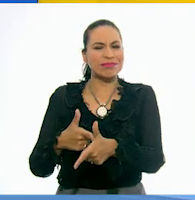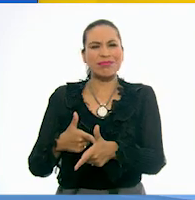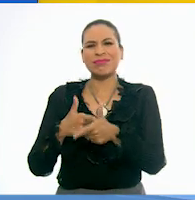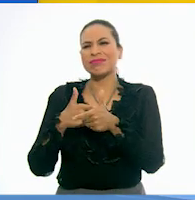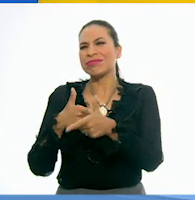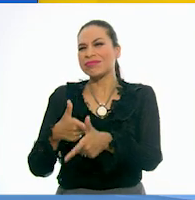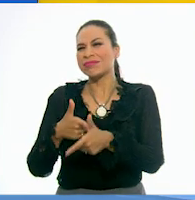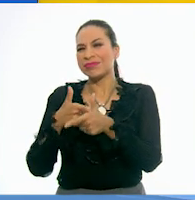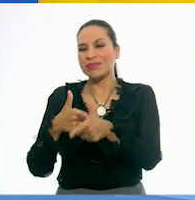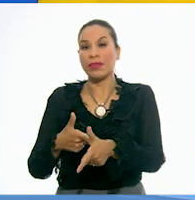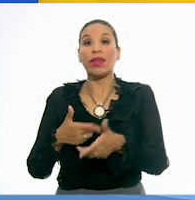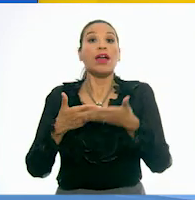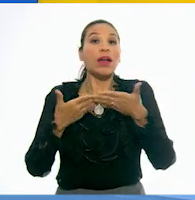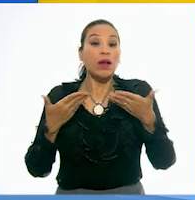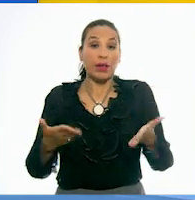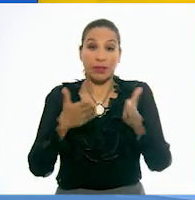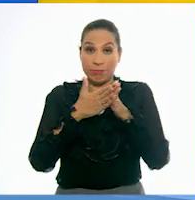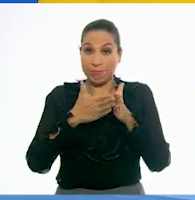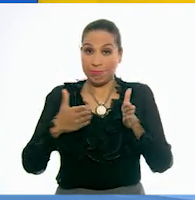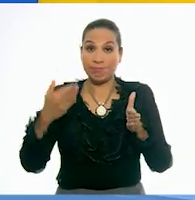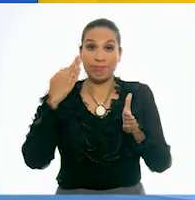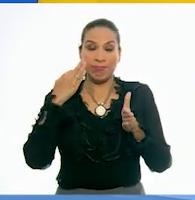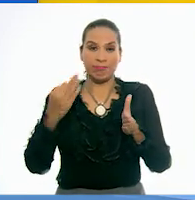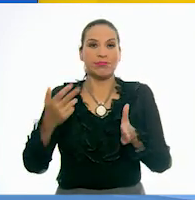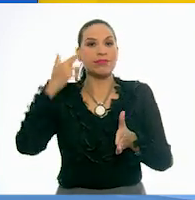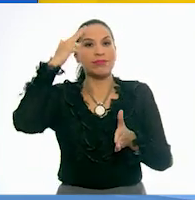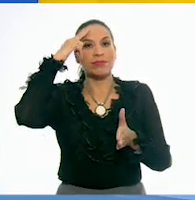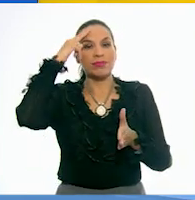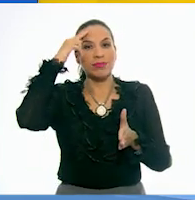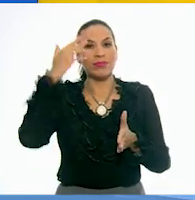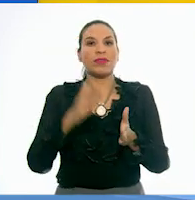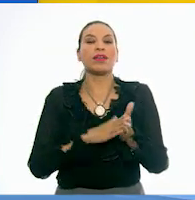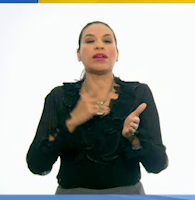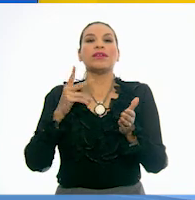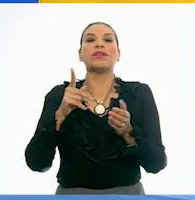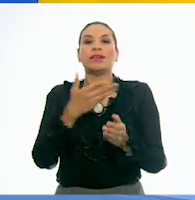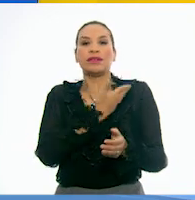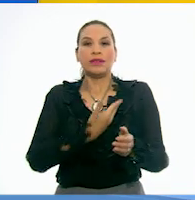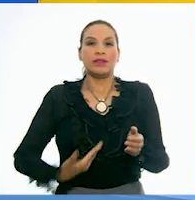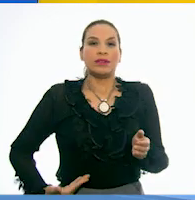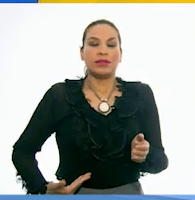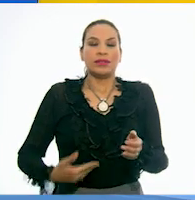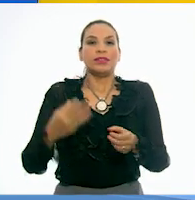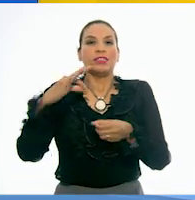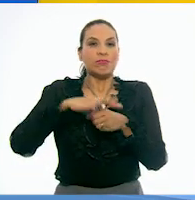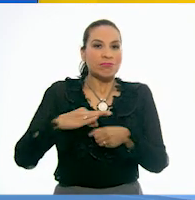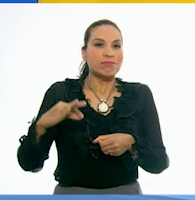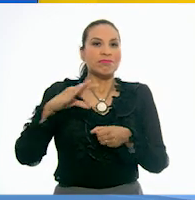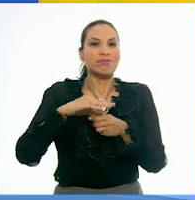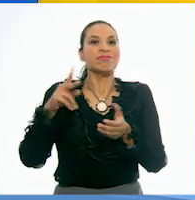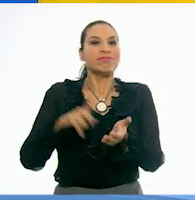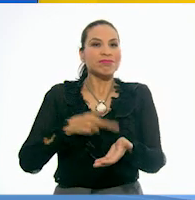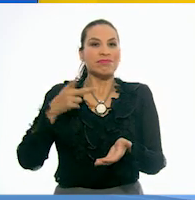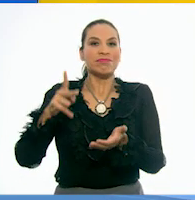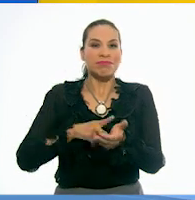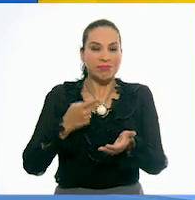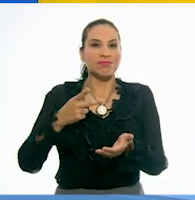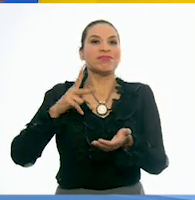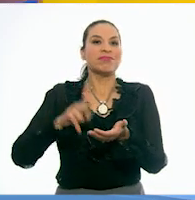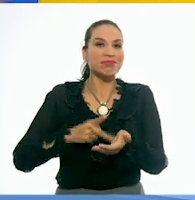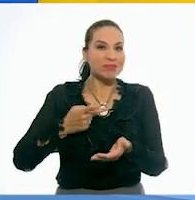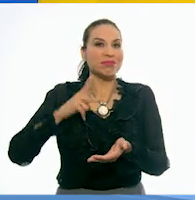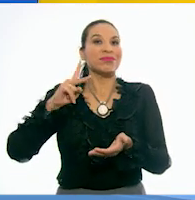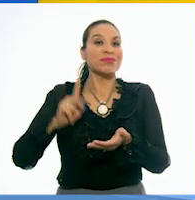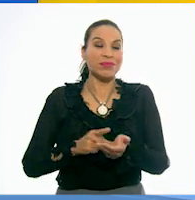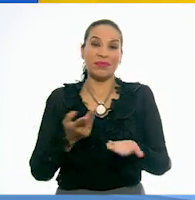indefinida. Y ahora sí, a partir de entonces, Porfirio Díaz sería reelecto presidente de México una y otra vez, y otra vez, y